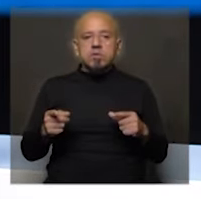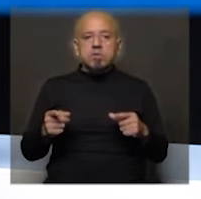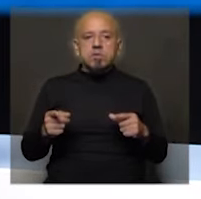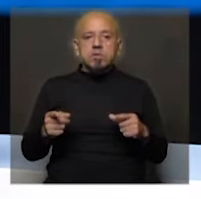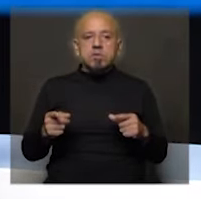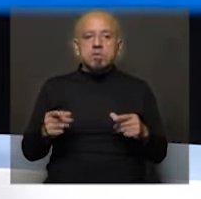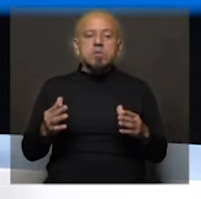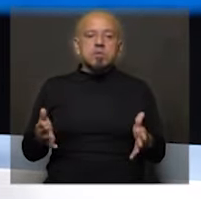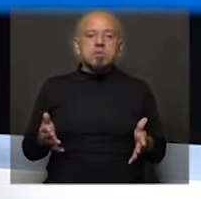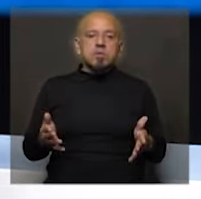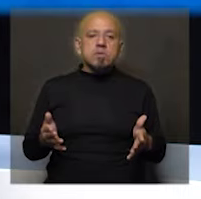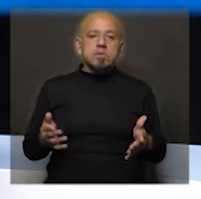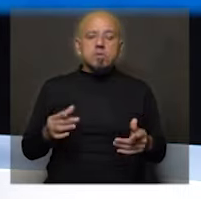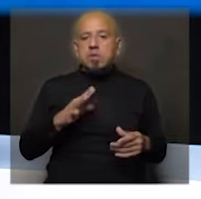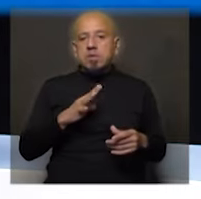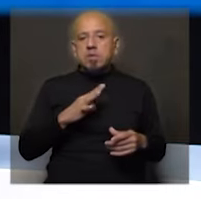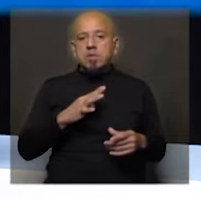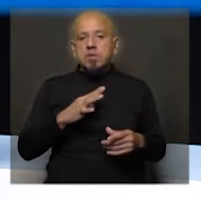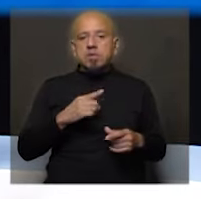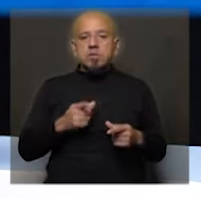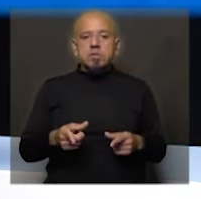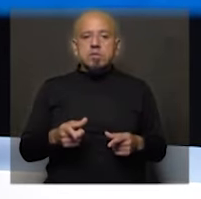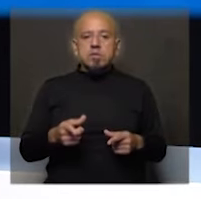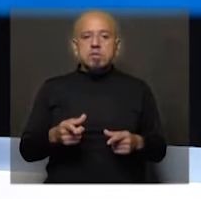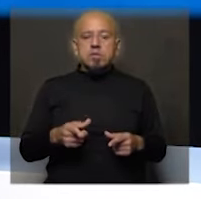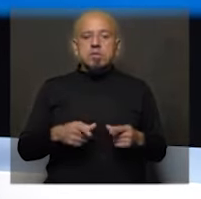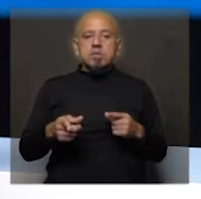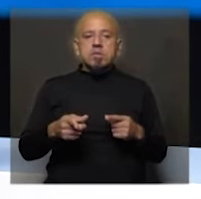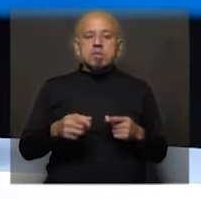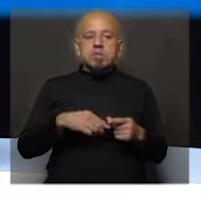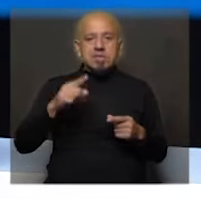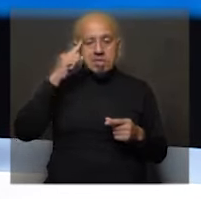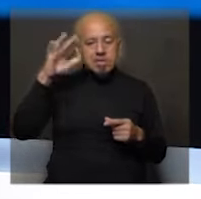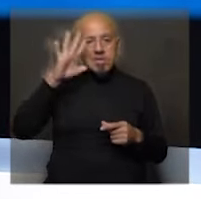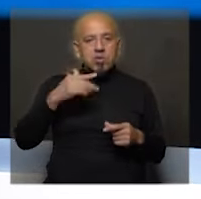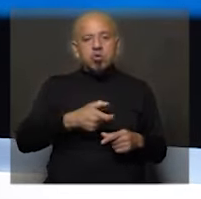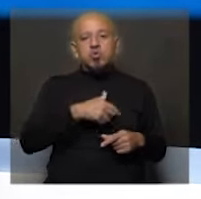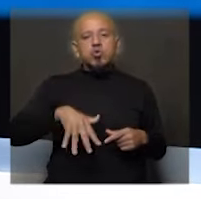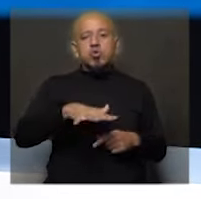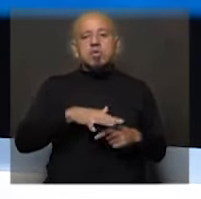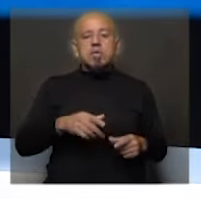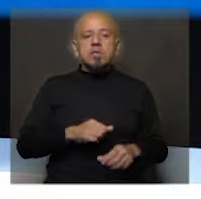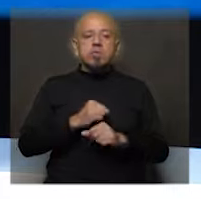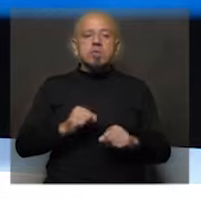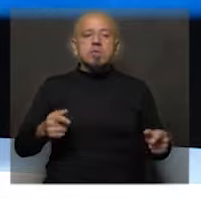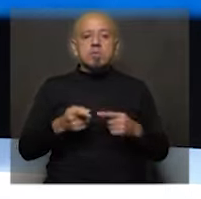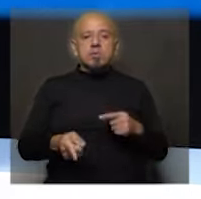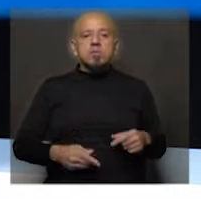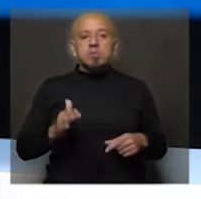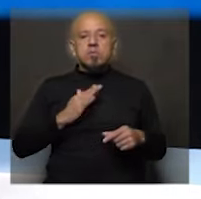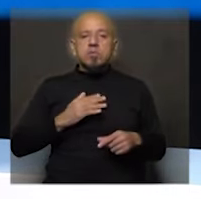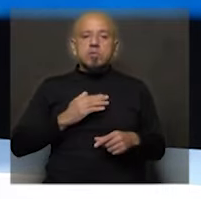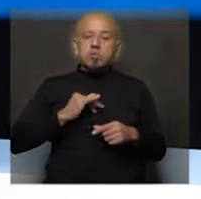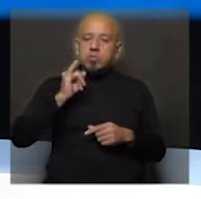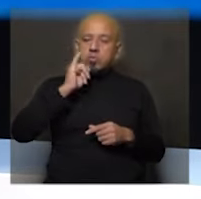barreras dentro de ellas está la atención psicosocial que le permita a esas mujeres por ejemplo hacer una denuncia en un